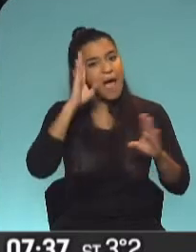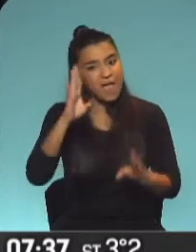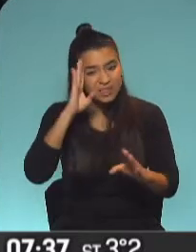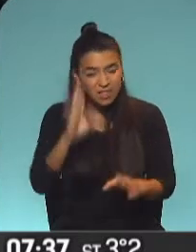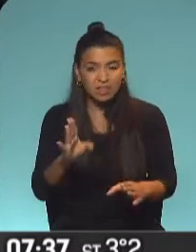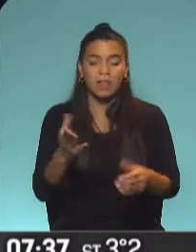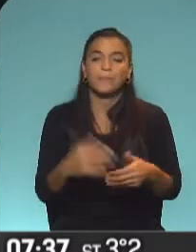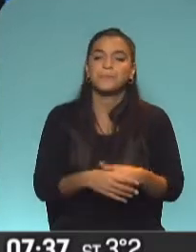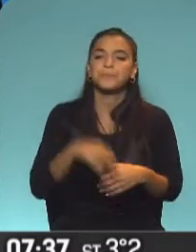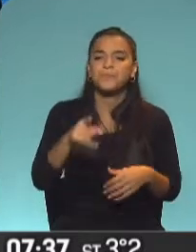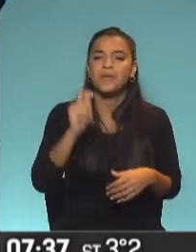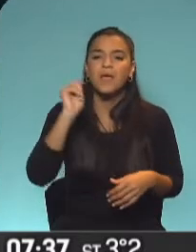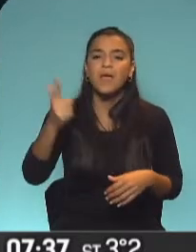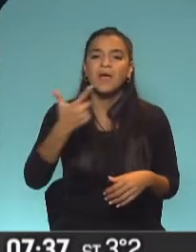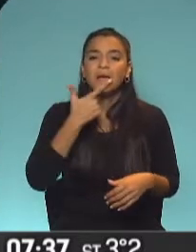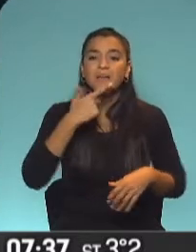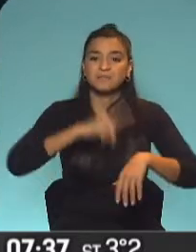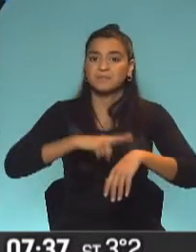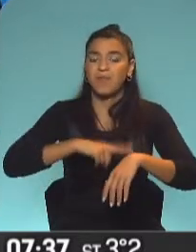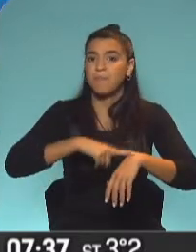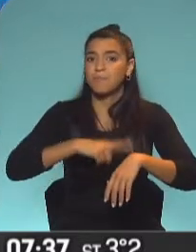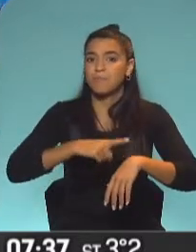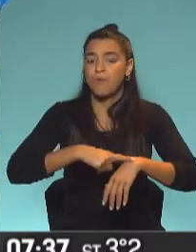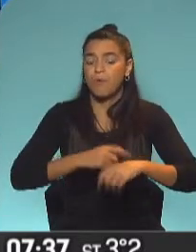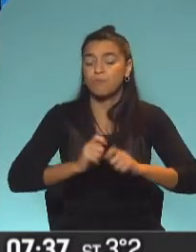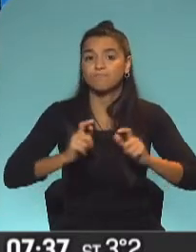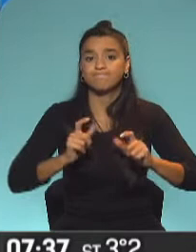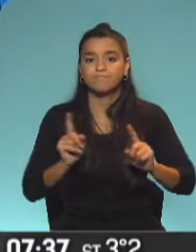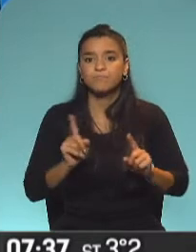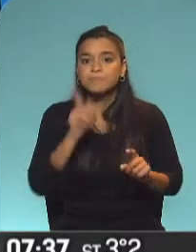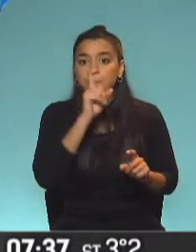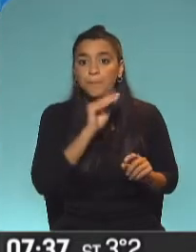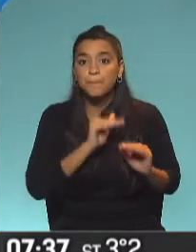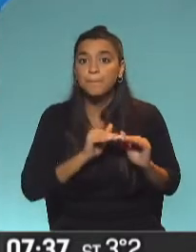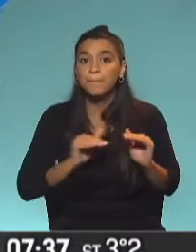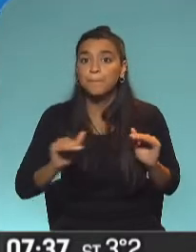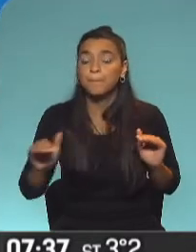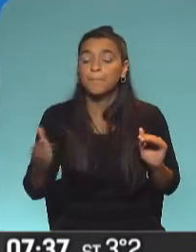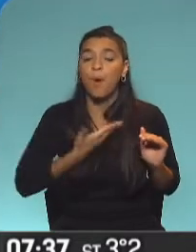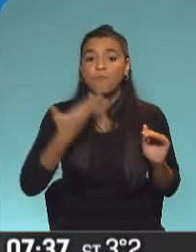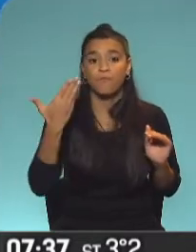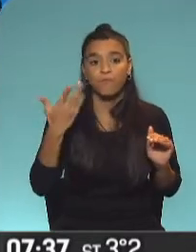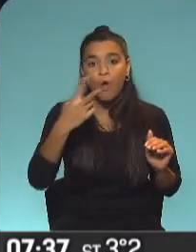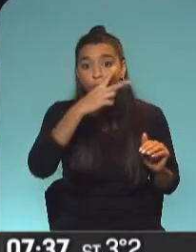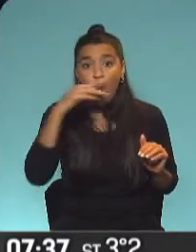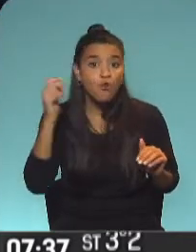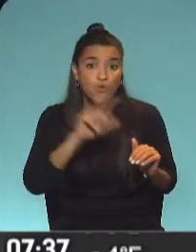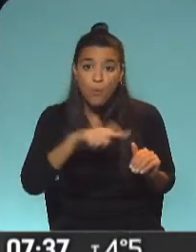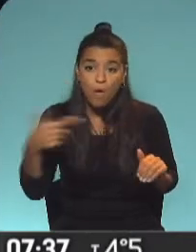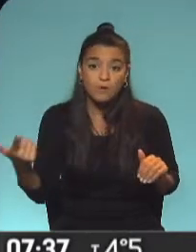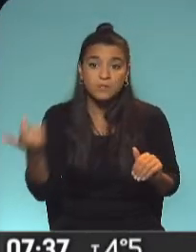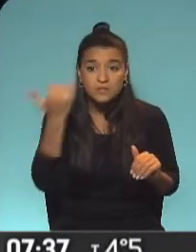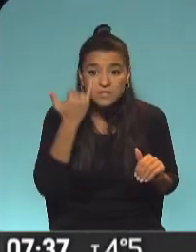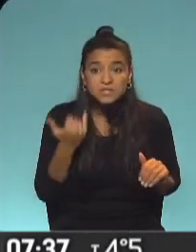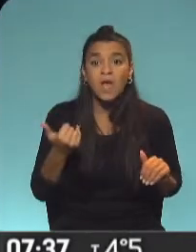Si bien es un gas que no da tiempo demasiado a reaccionar. Y silencioso. Es muy silencioso, no tiene olor y cuando ya